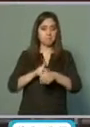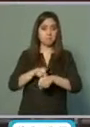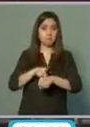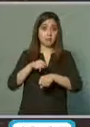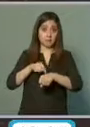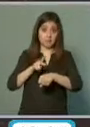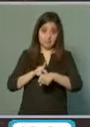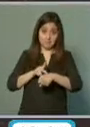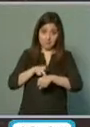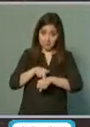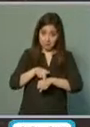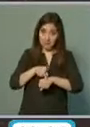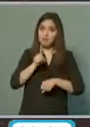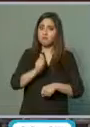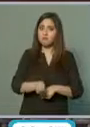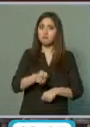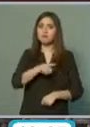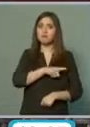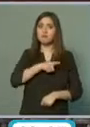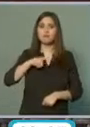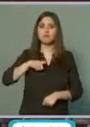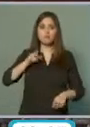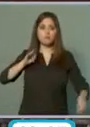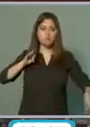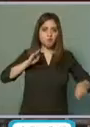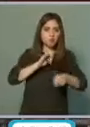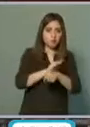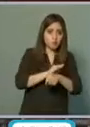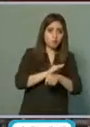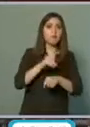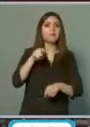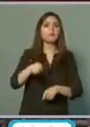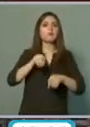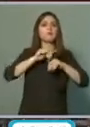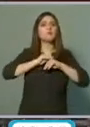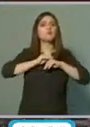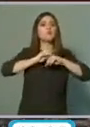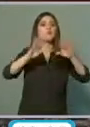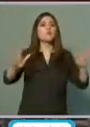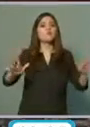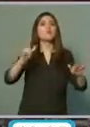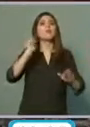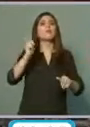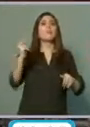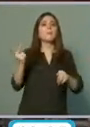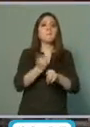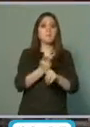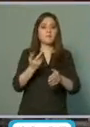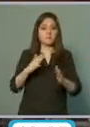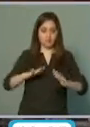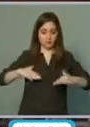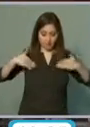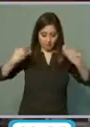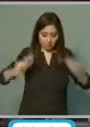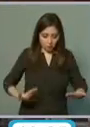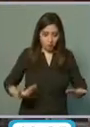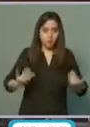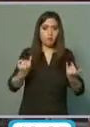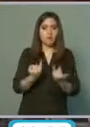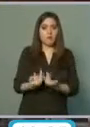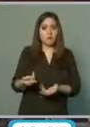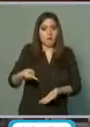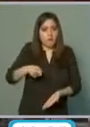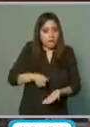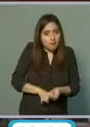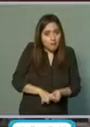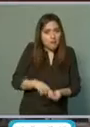grande del cuerpo. Y es el que te protege y es el, se puede decir, el mensajero de lo que pasa en el exterior y lo que pasa en el interior. Pero nunca lo vemos